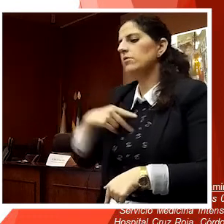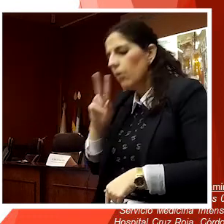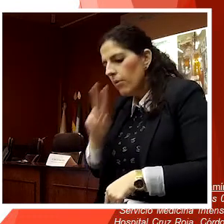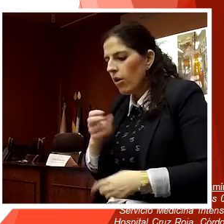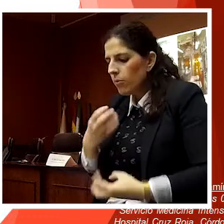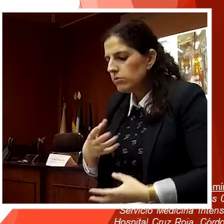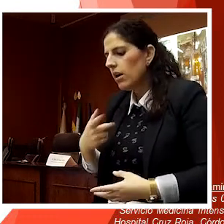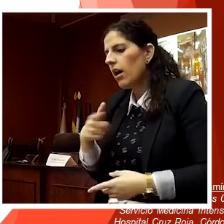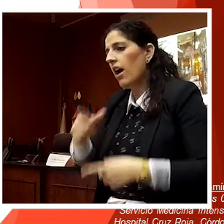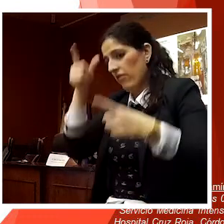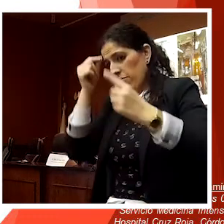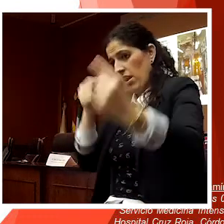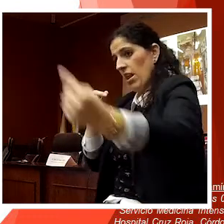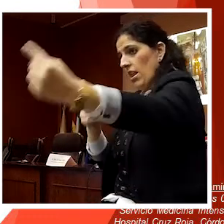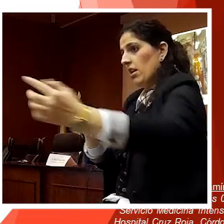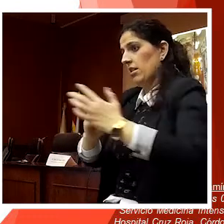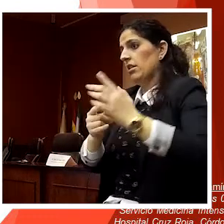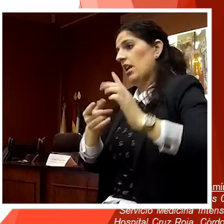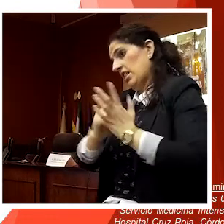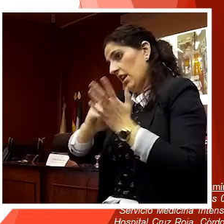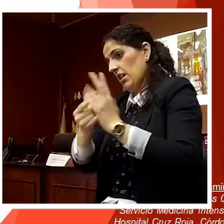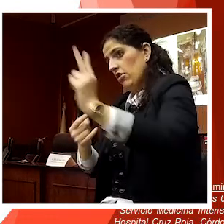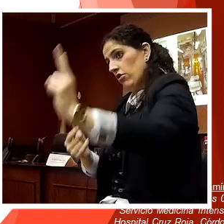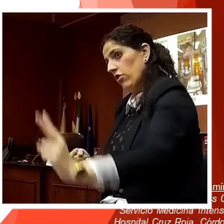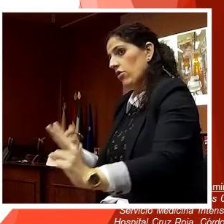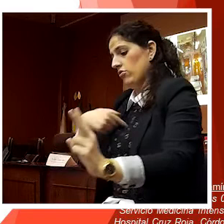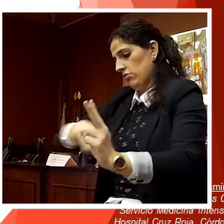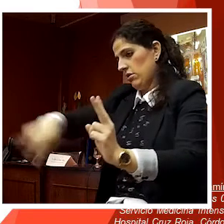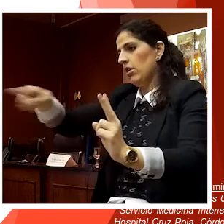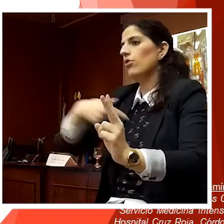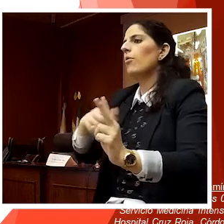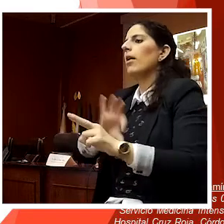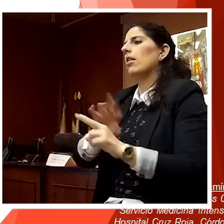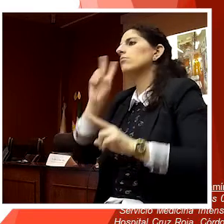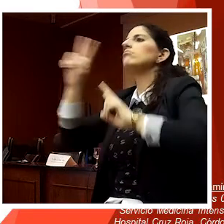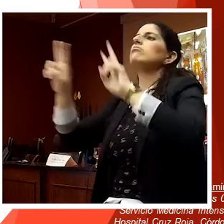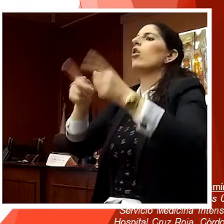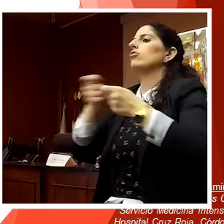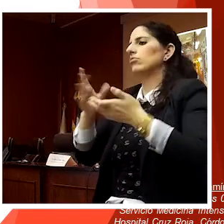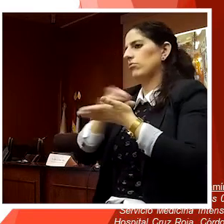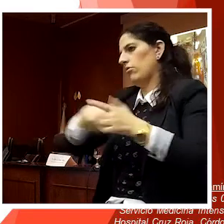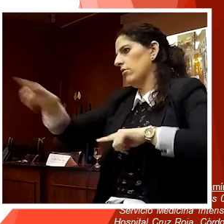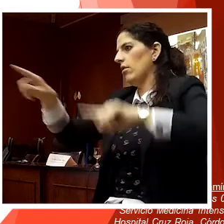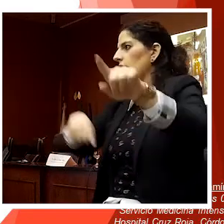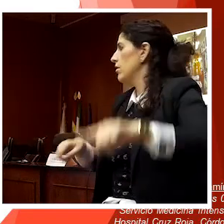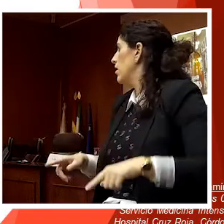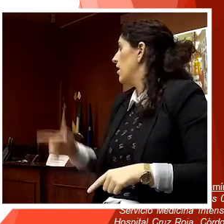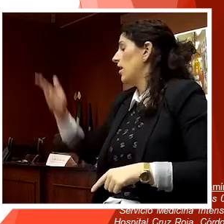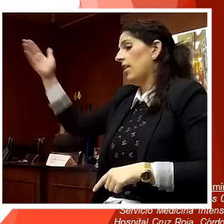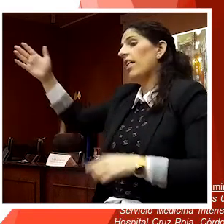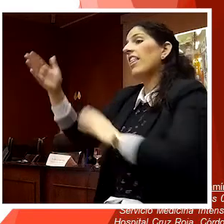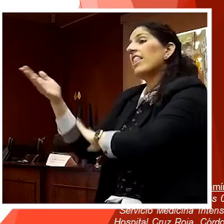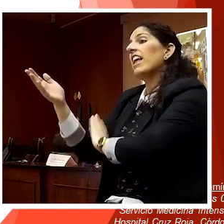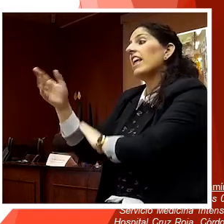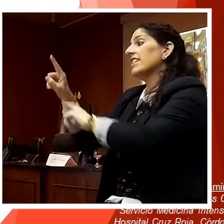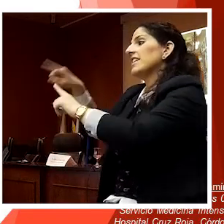trabaja el enfermero, la enfermera, el técnico, tiene un control de toda la ambulancia y aquí a la derecha se te quedaría el monitor